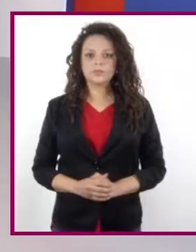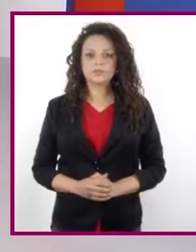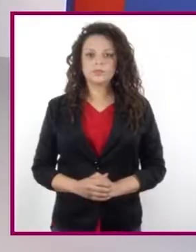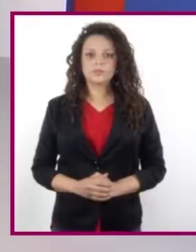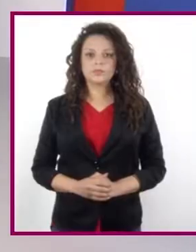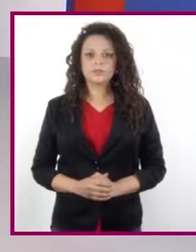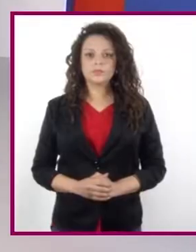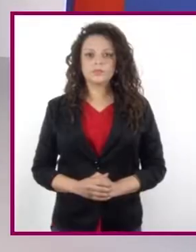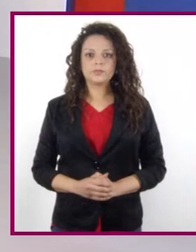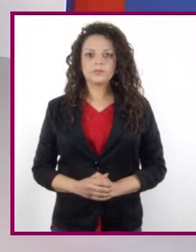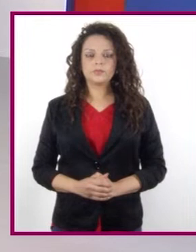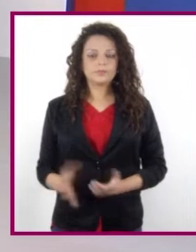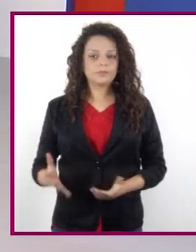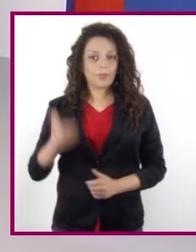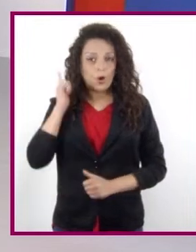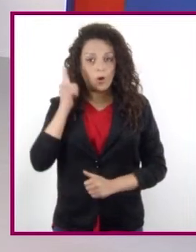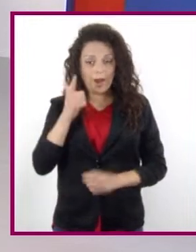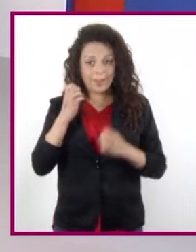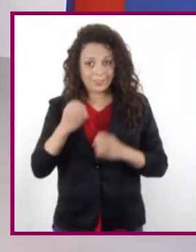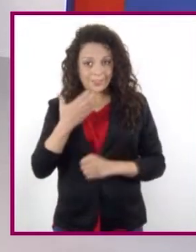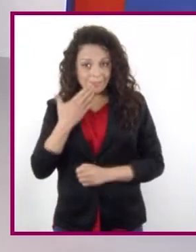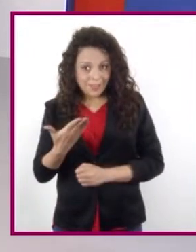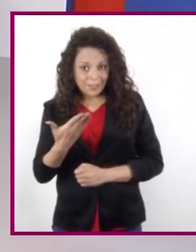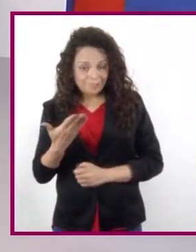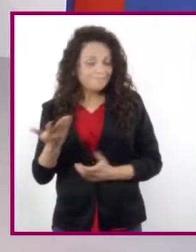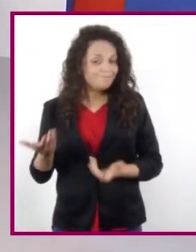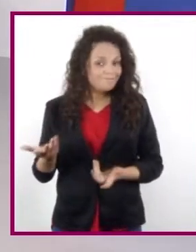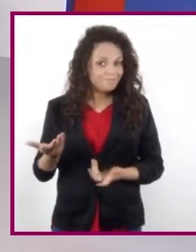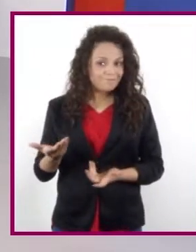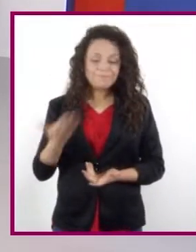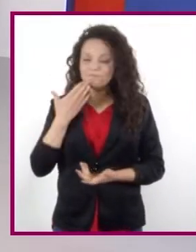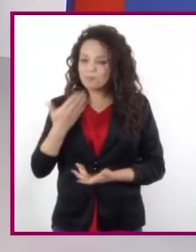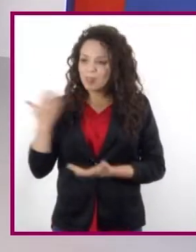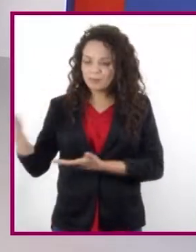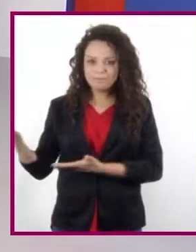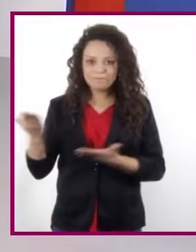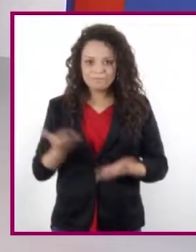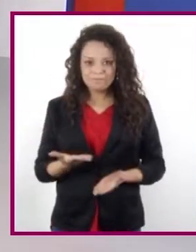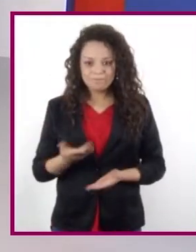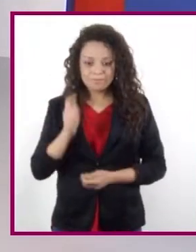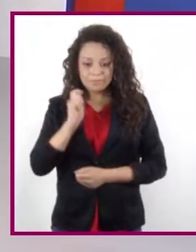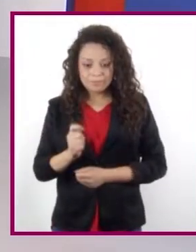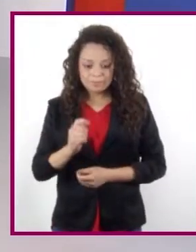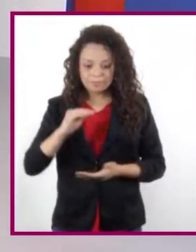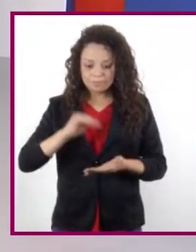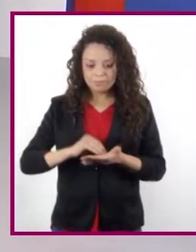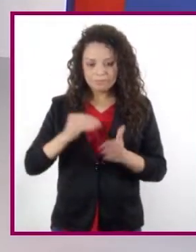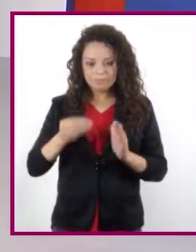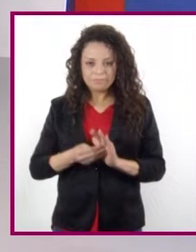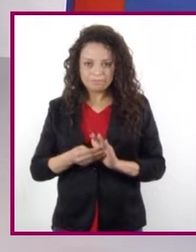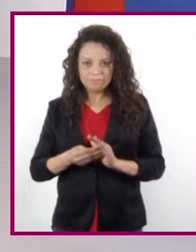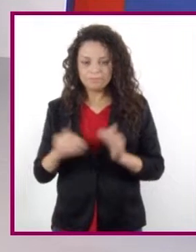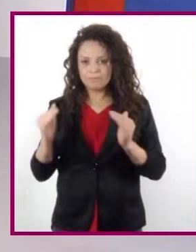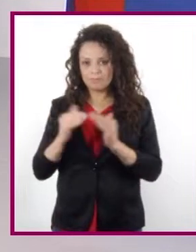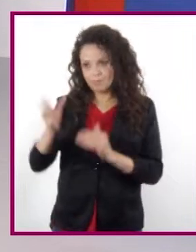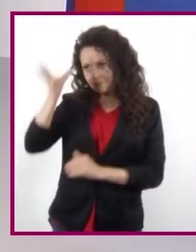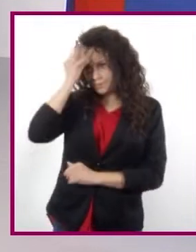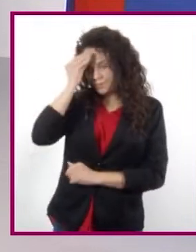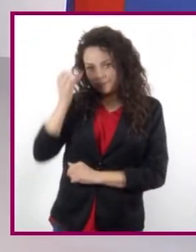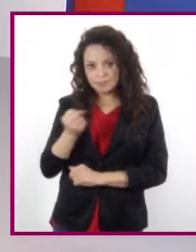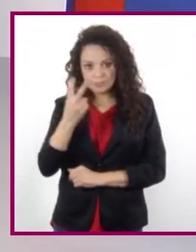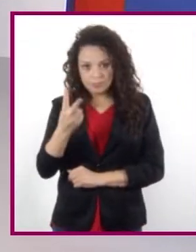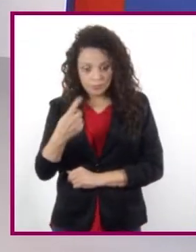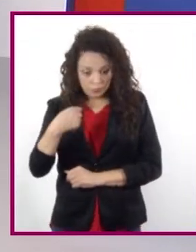¿Qué tal? Espero estén muy bien. Una vez más, les damos la bienvenida a la estrategia Aprende en Casa 2. Yo soy el maestro Jorge